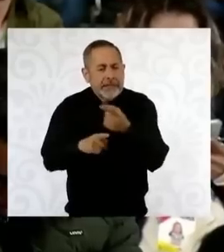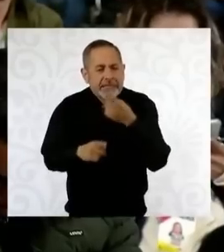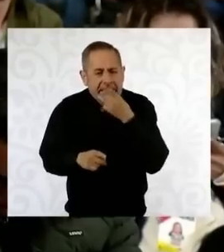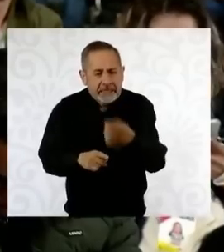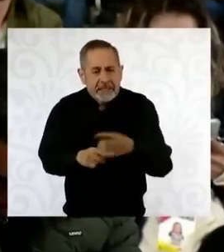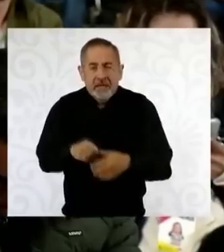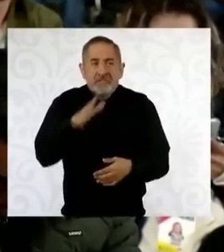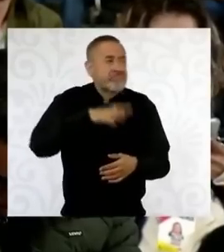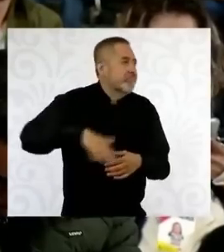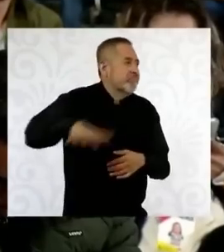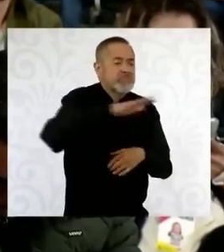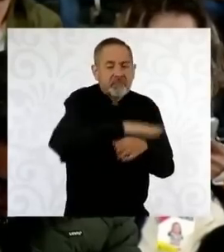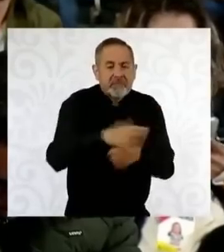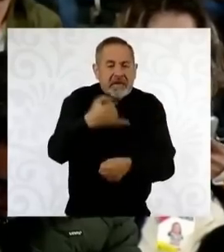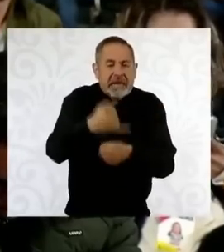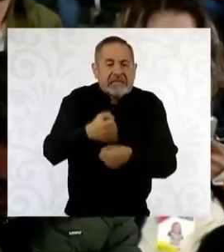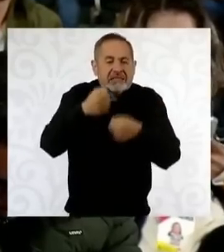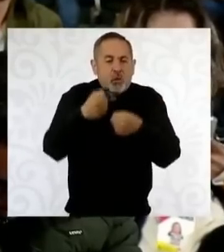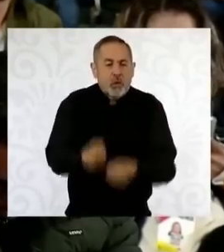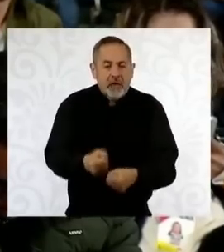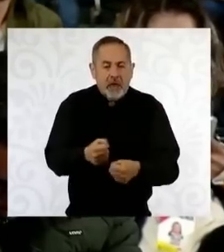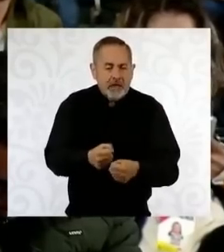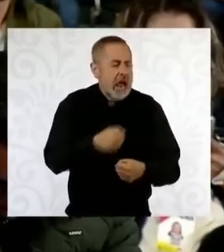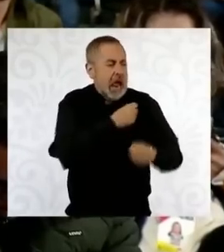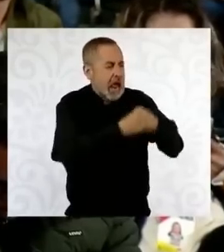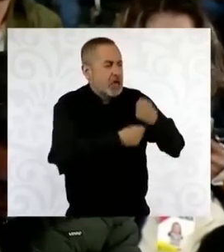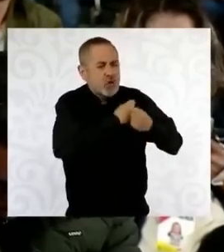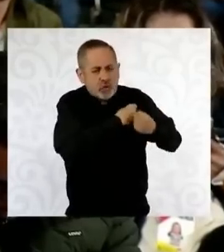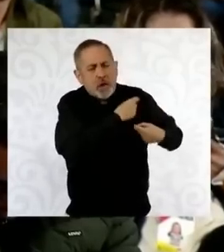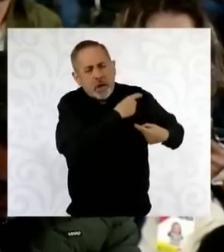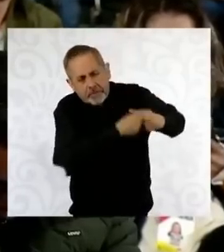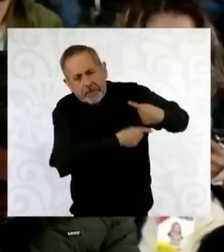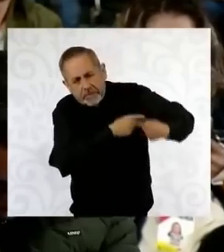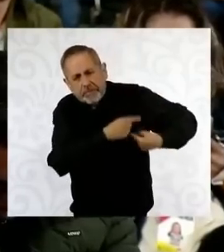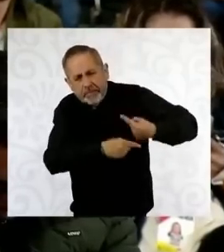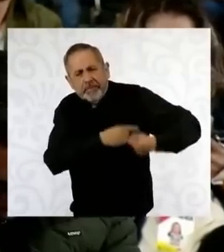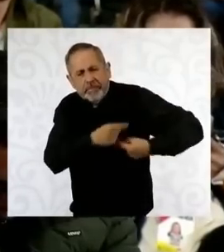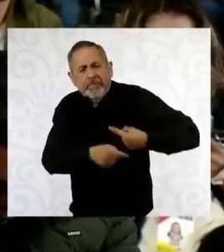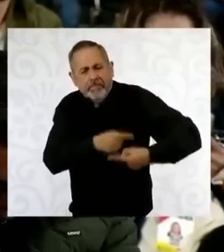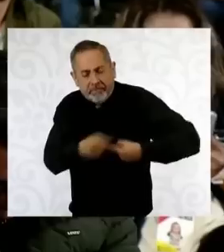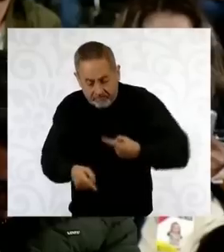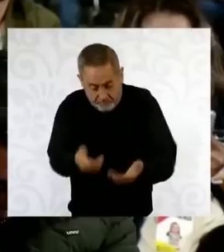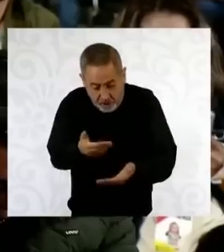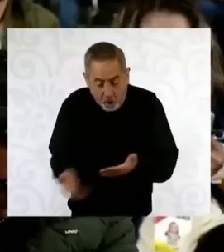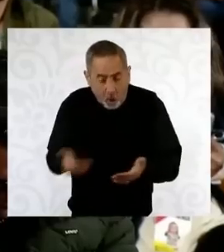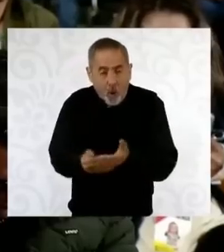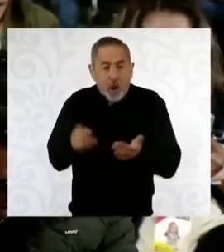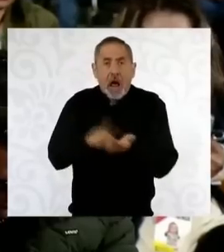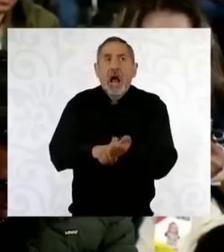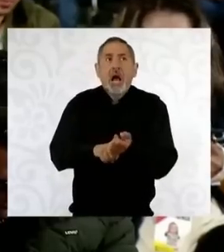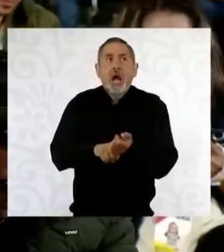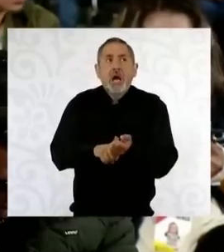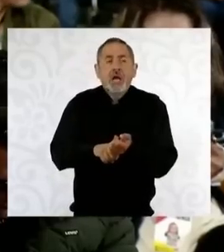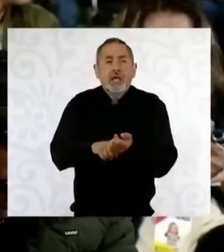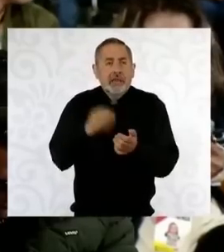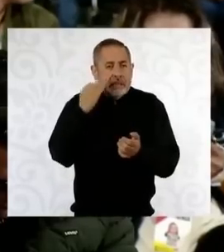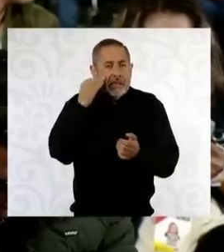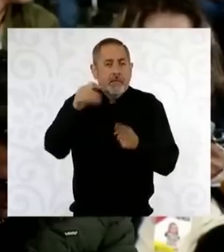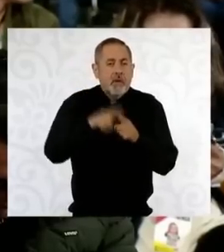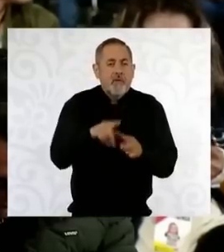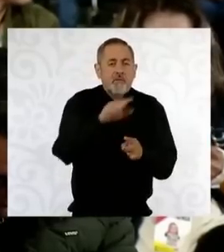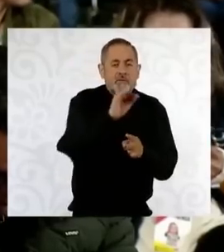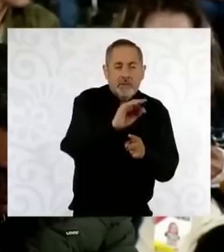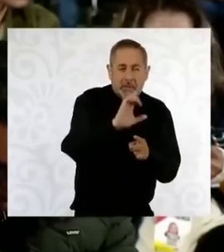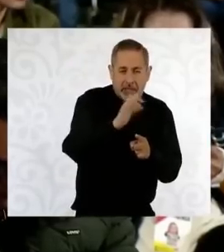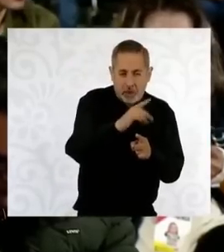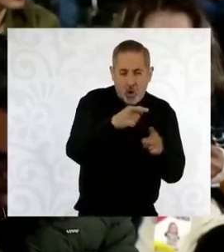situación de inseguridad que viene de sexenios anteriores, pero con las decisiones que se tomaron, por ejemplo, desde el sexenio de Calderón hasta el